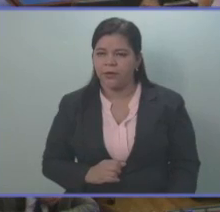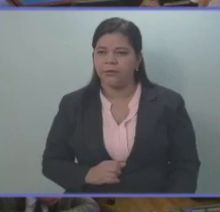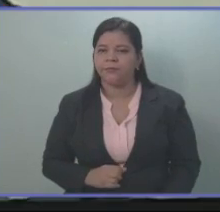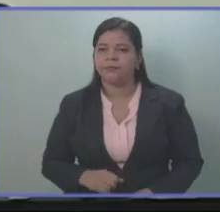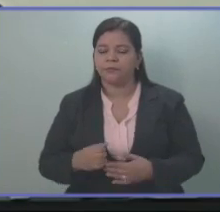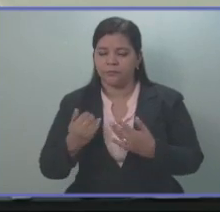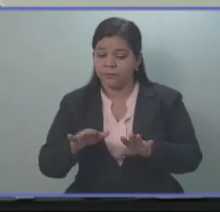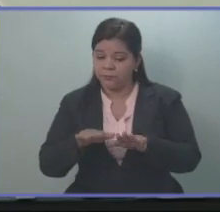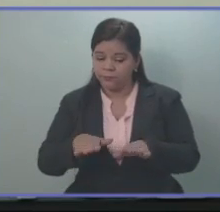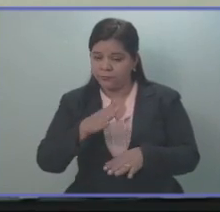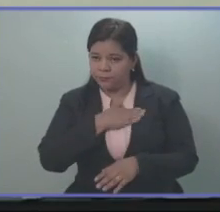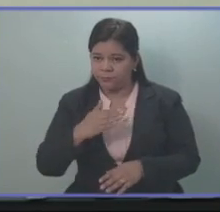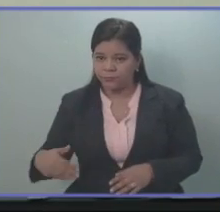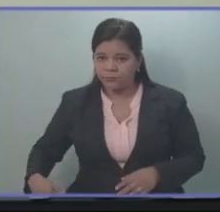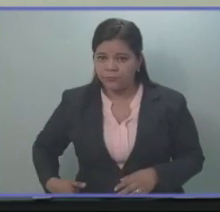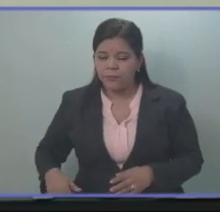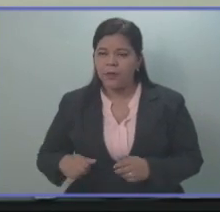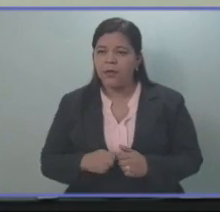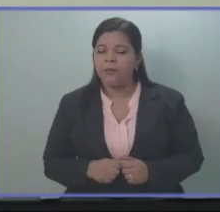Gracias, presidente.